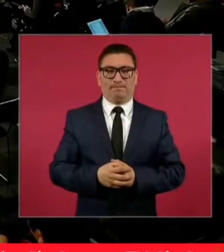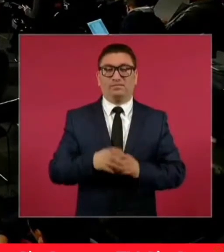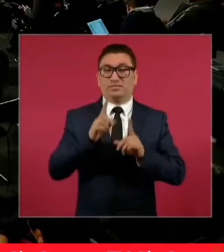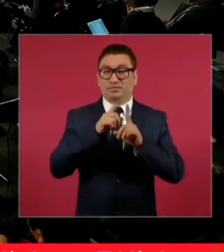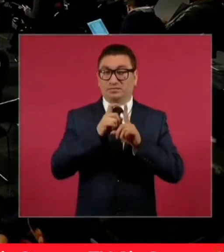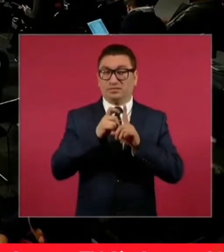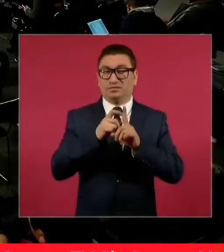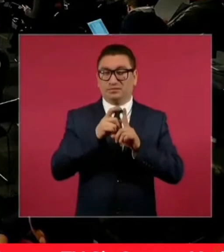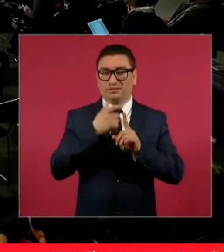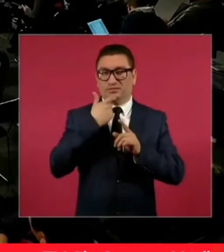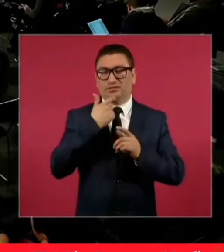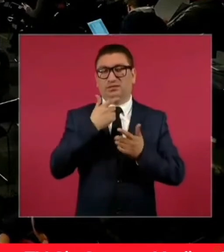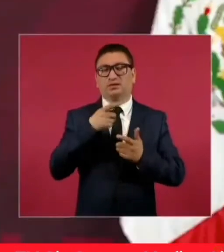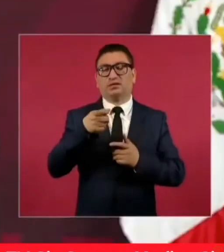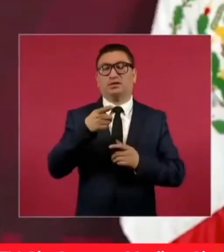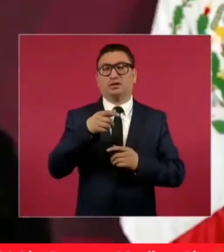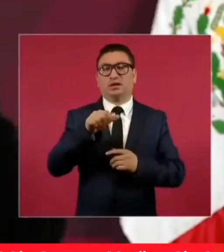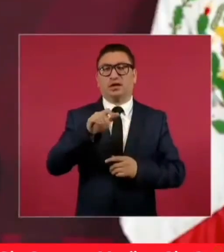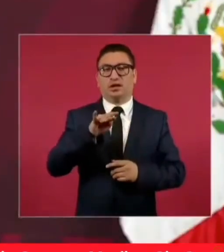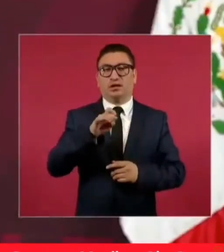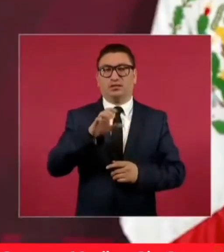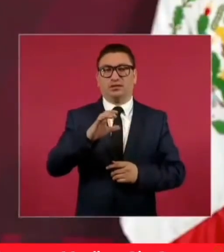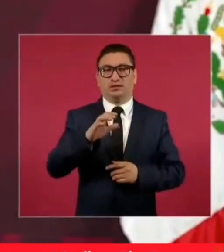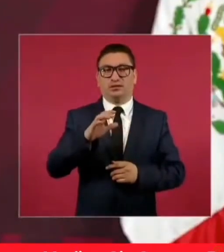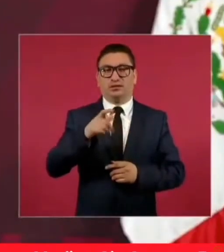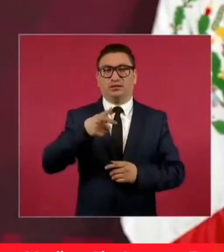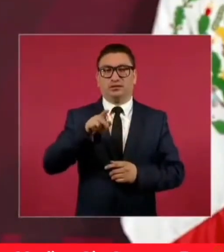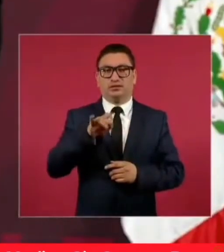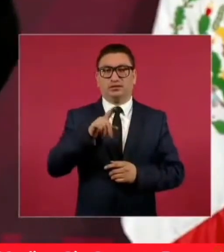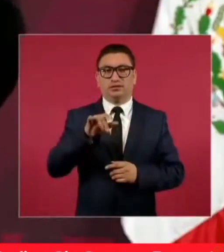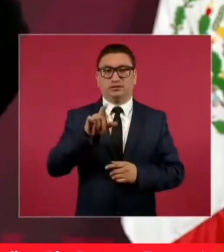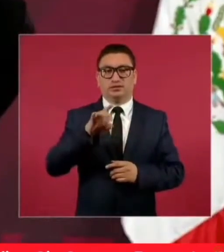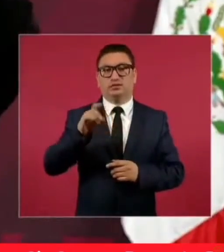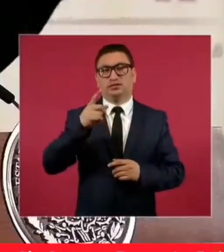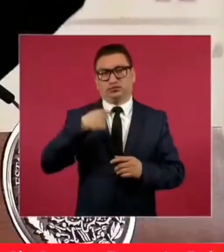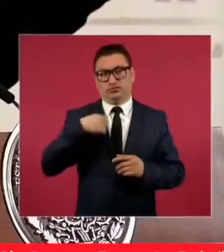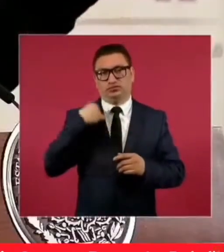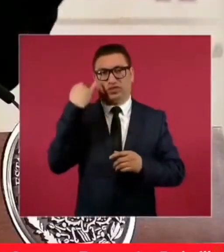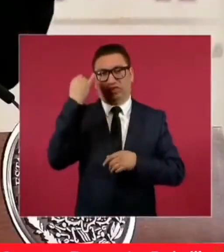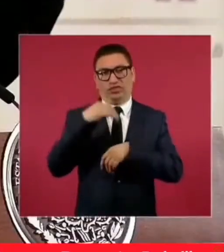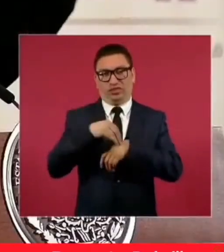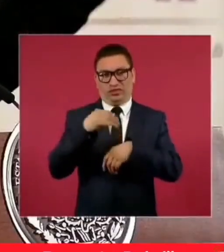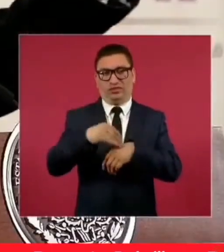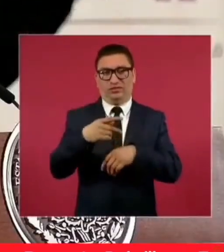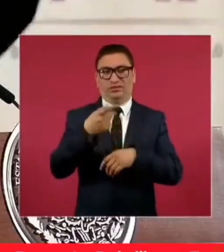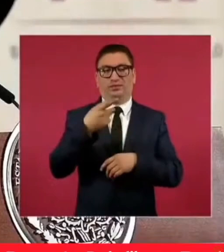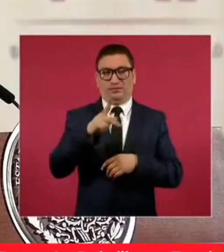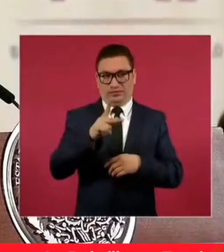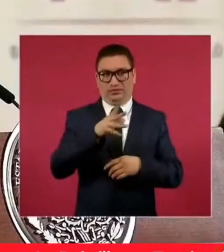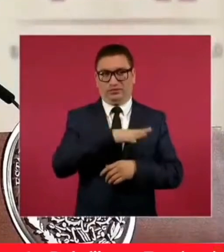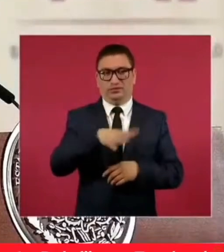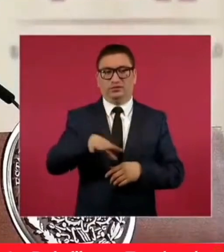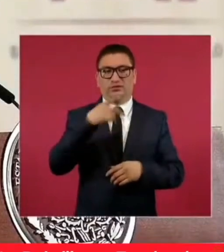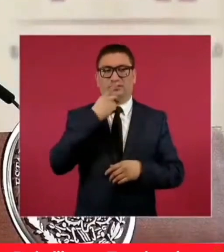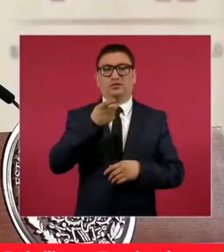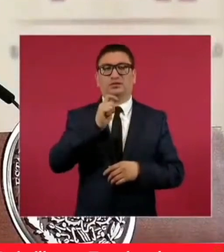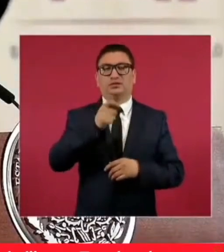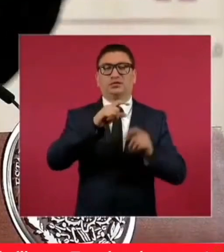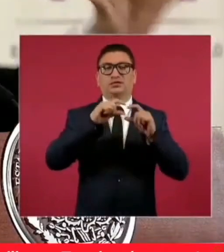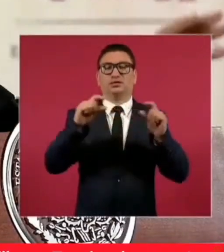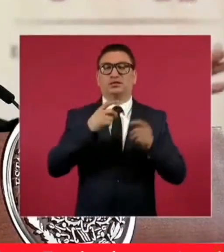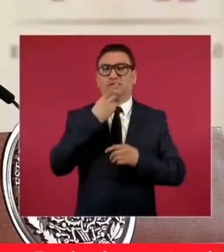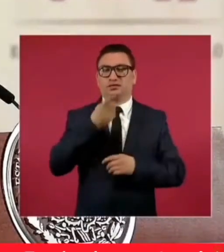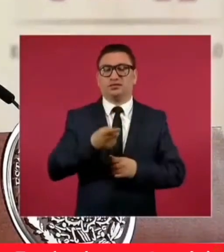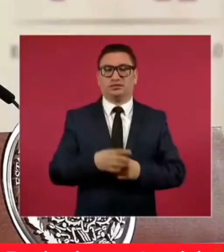Quesada, famosa, nada más que yo la compongo, pero en general, de cuando